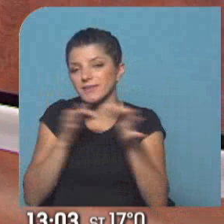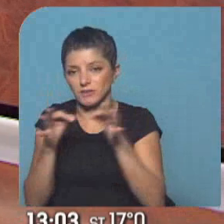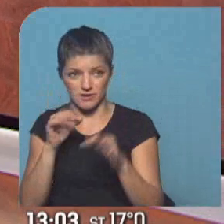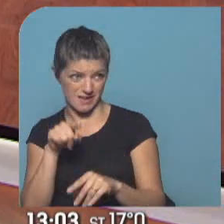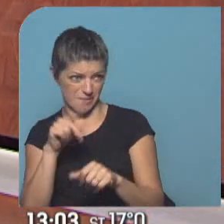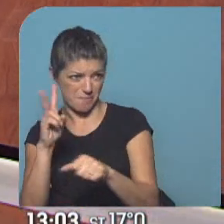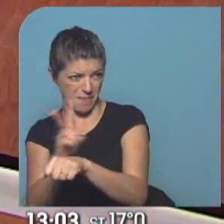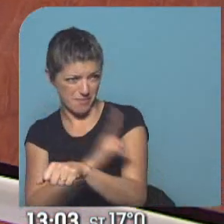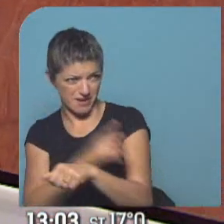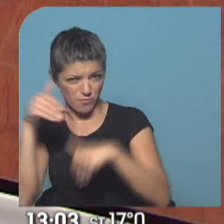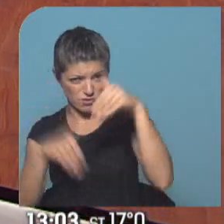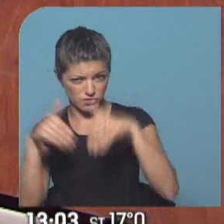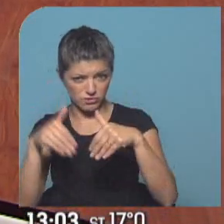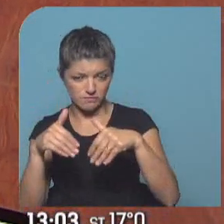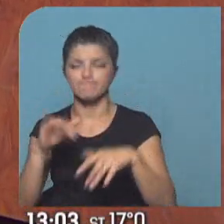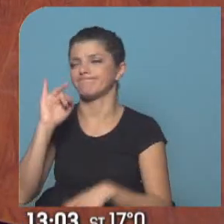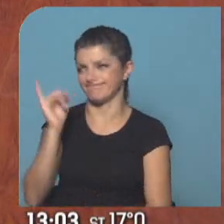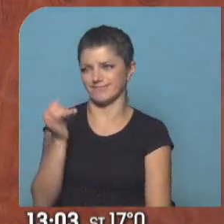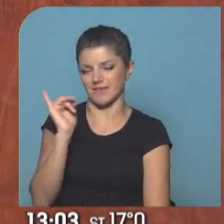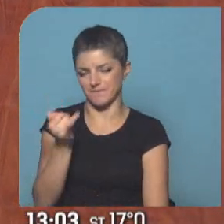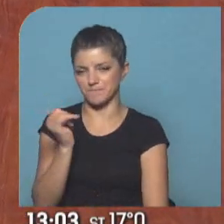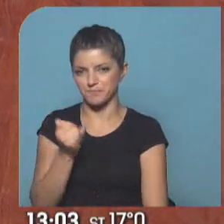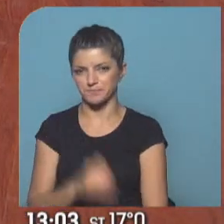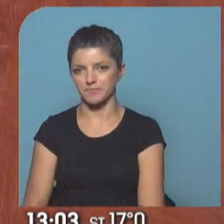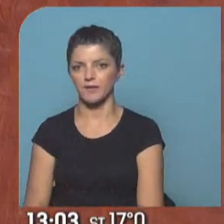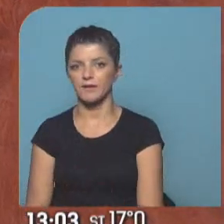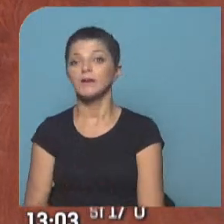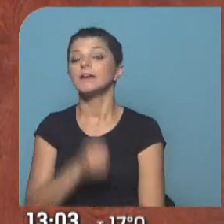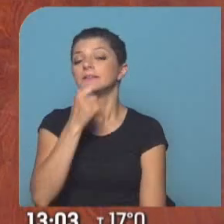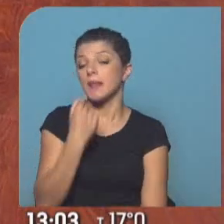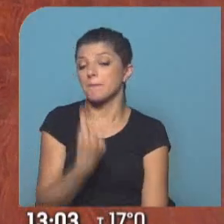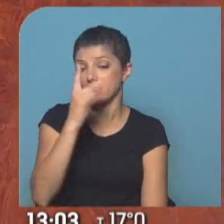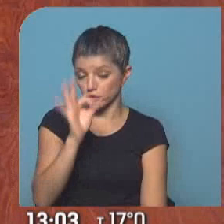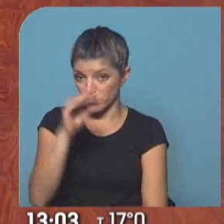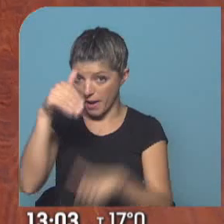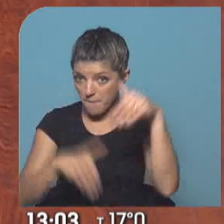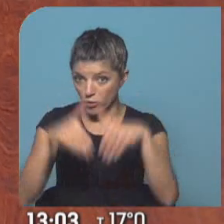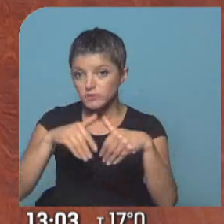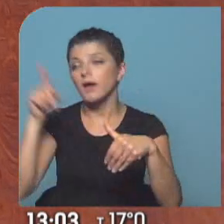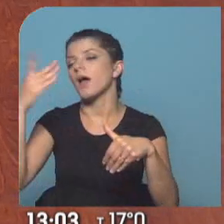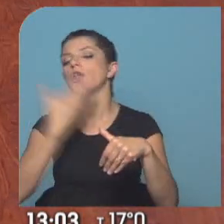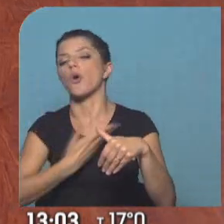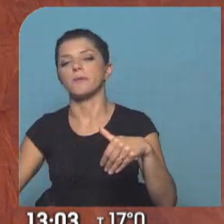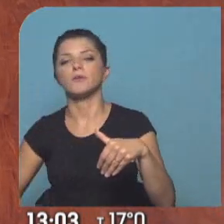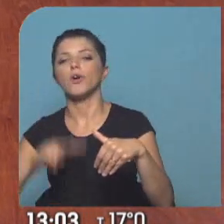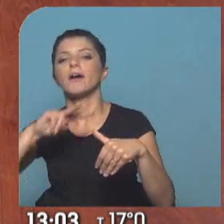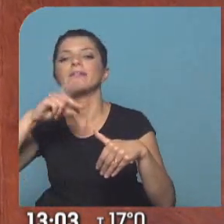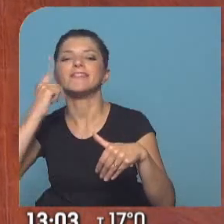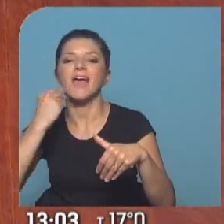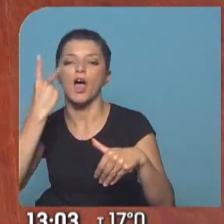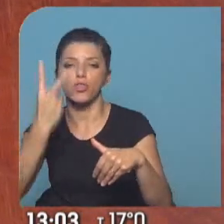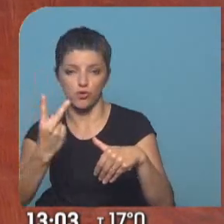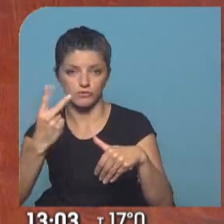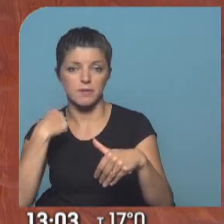la votación, ¿no? Y sí, o sea, realmente si se puede votar el 1, el gobierno central, el 2 tendría que